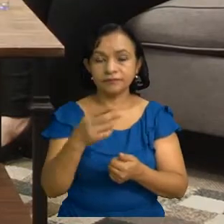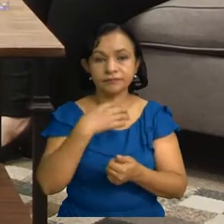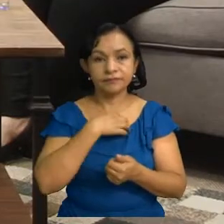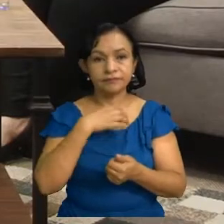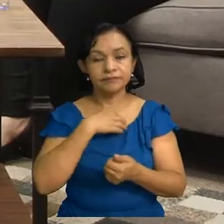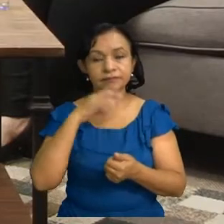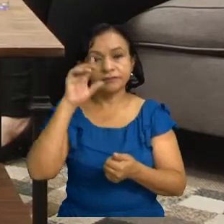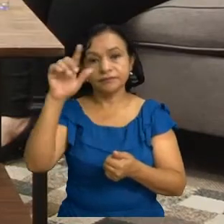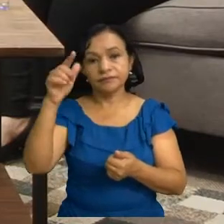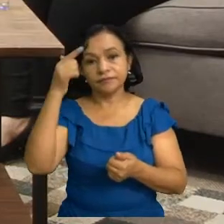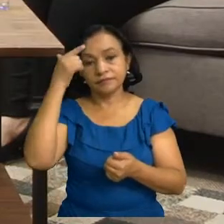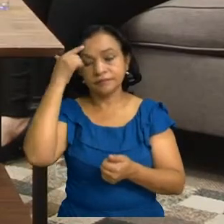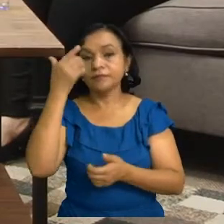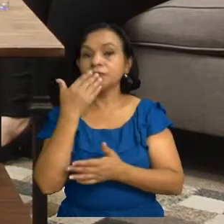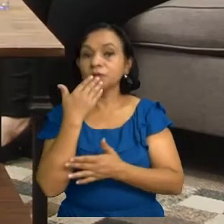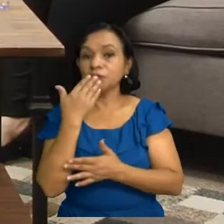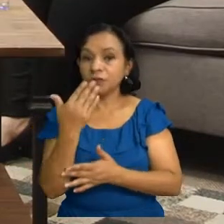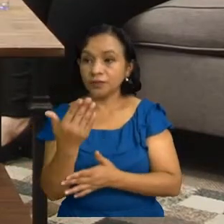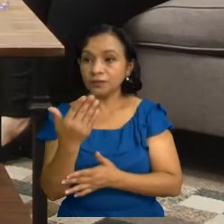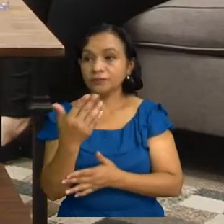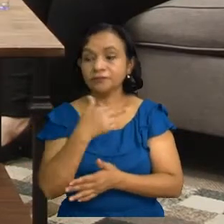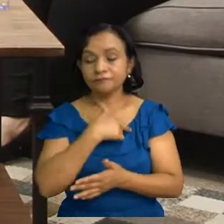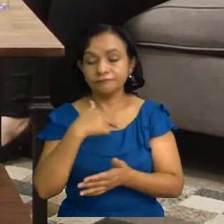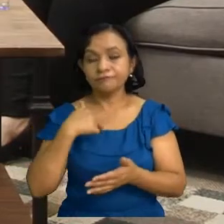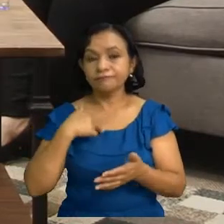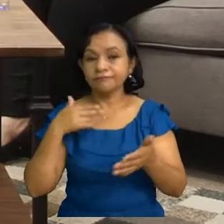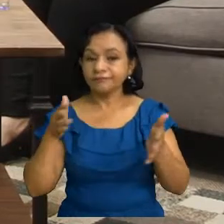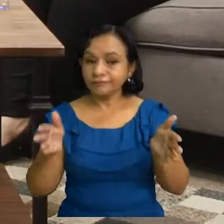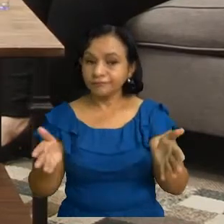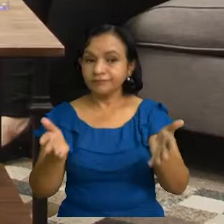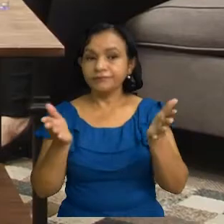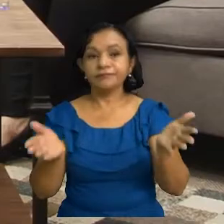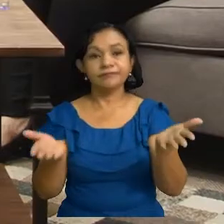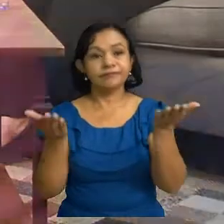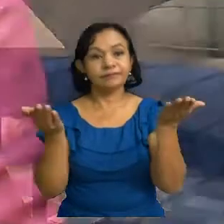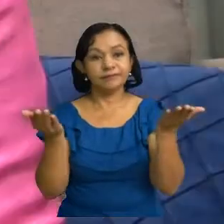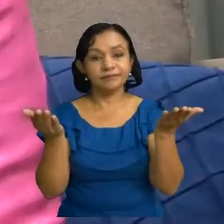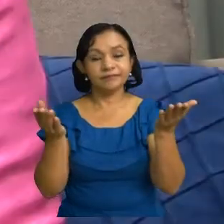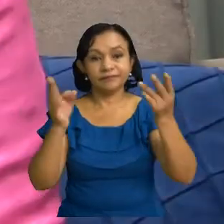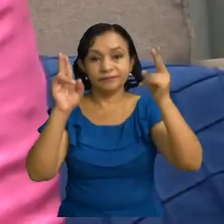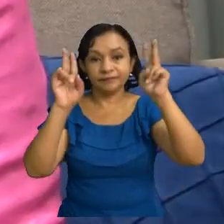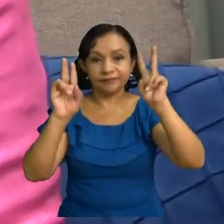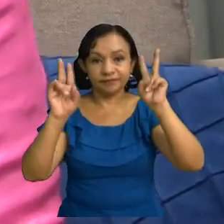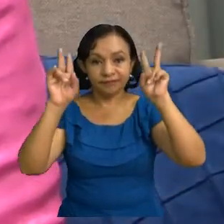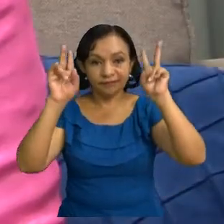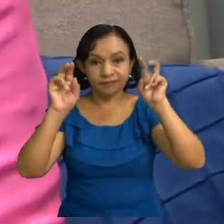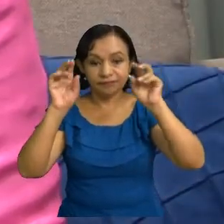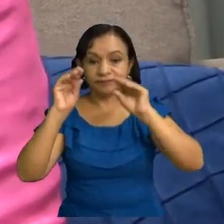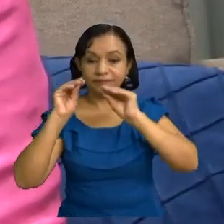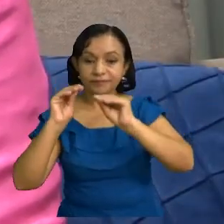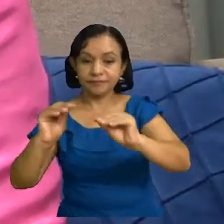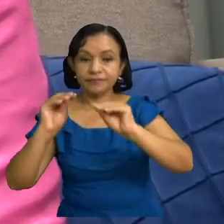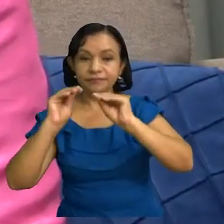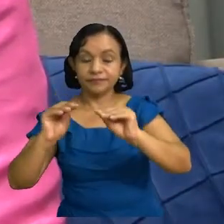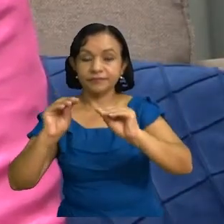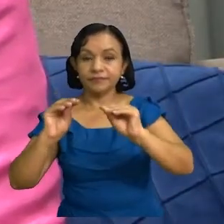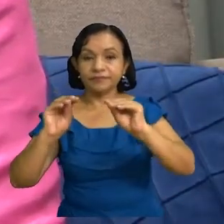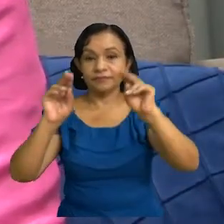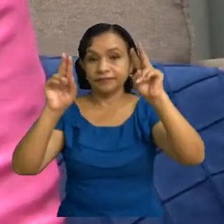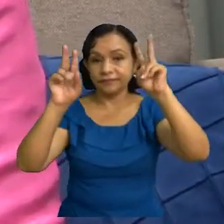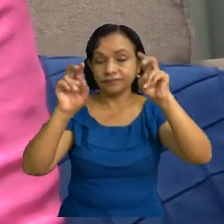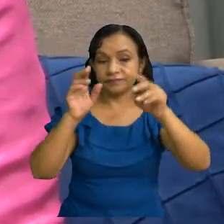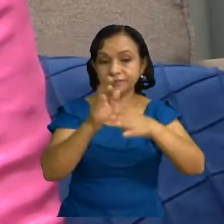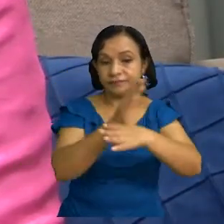gobierno ha estado bueno estamos promoviendo el tema educativo y el tema de prevención